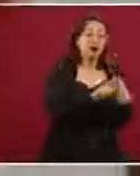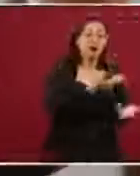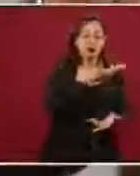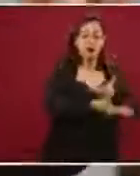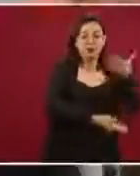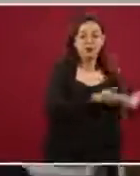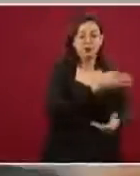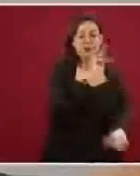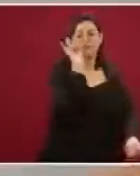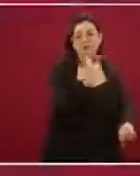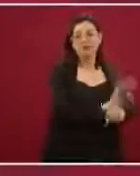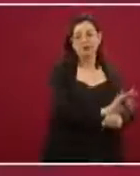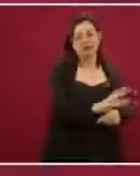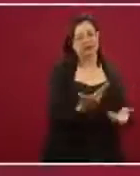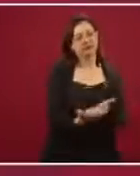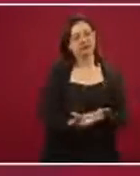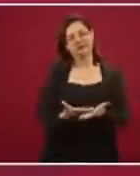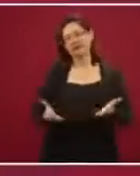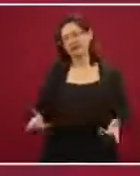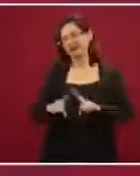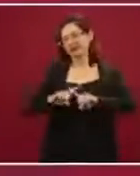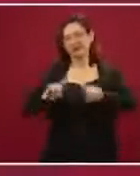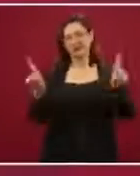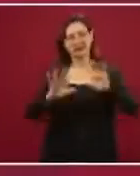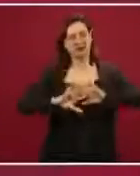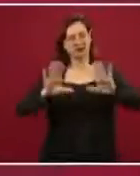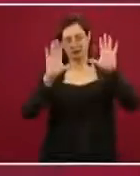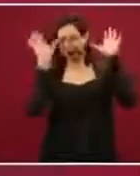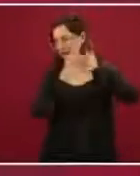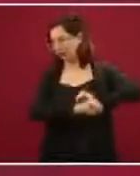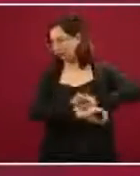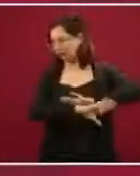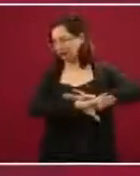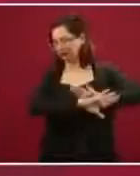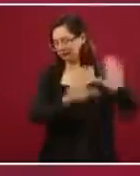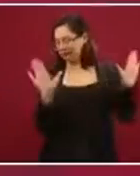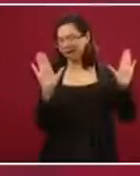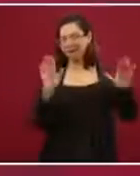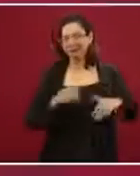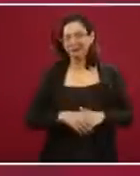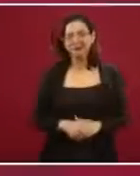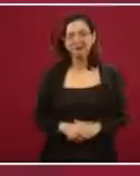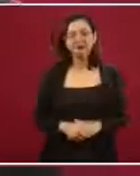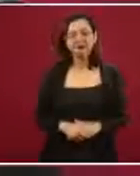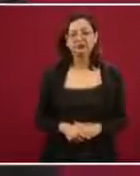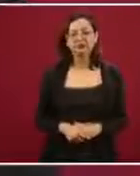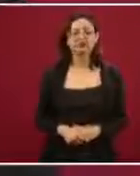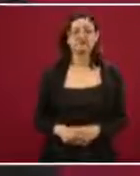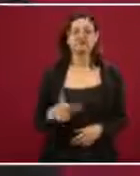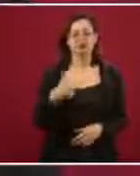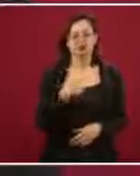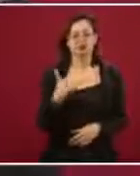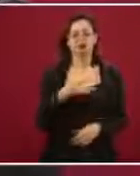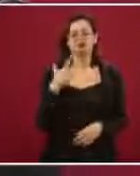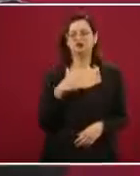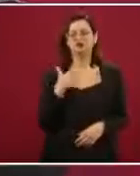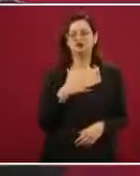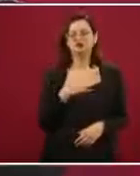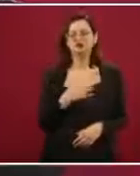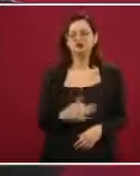ver. Por eso tengo confianza de que vamos a ir serenando al país